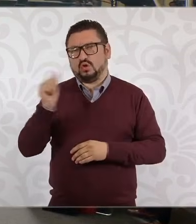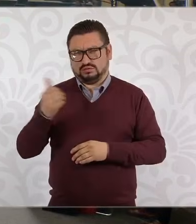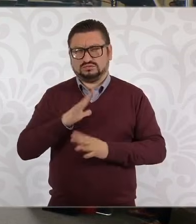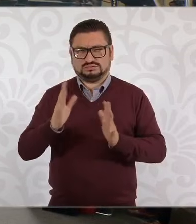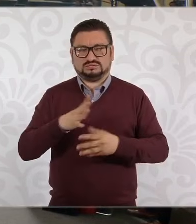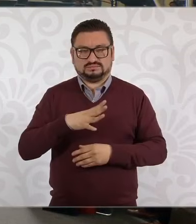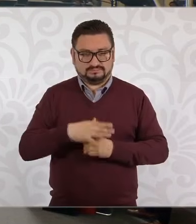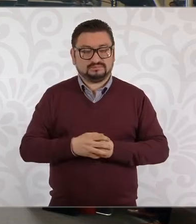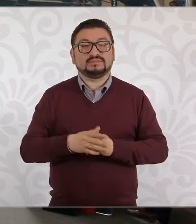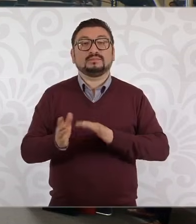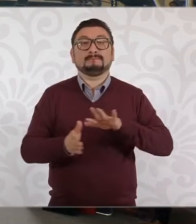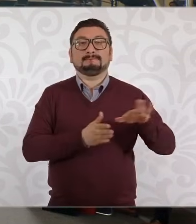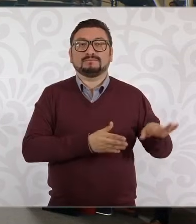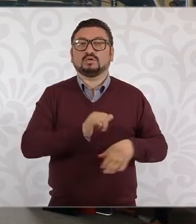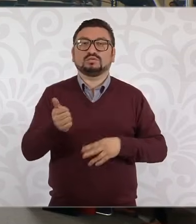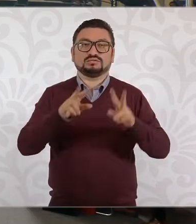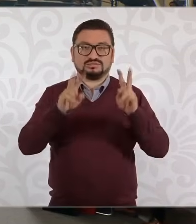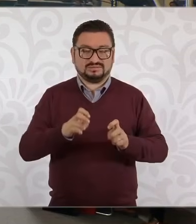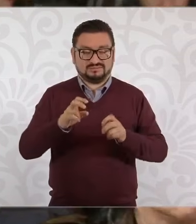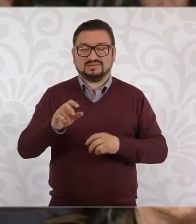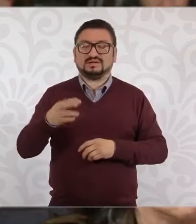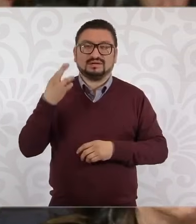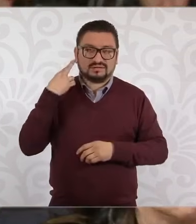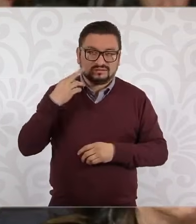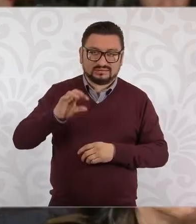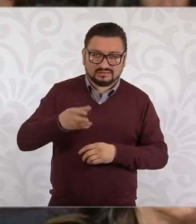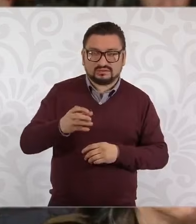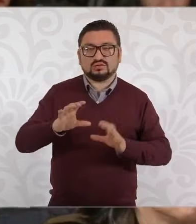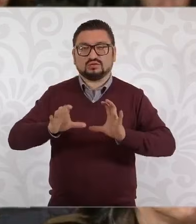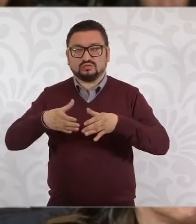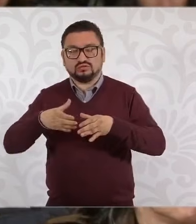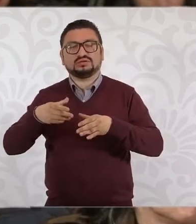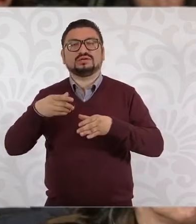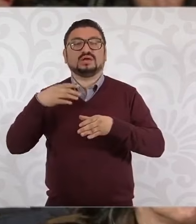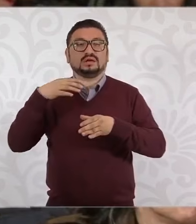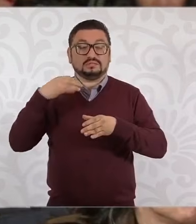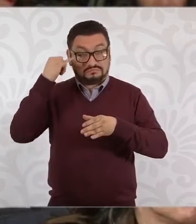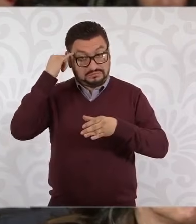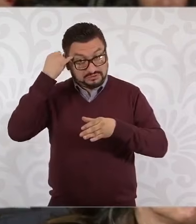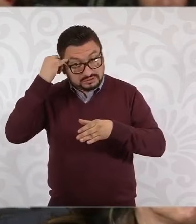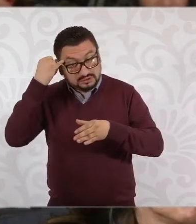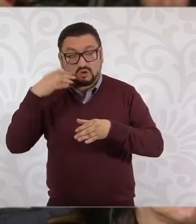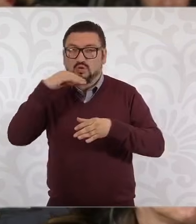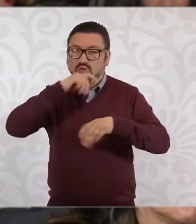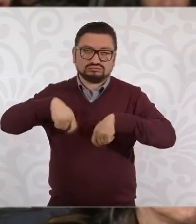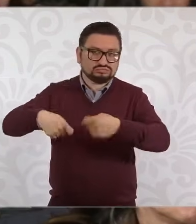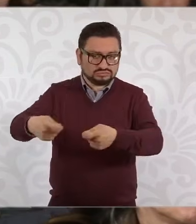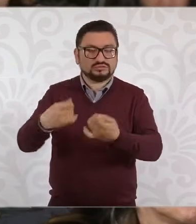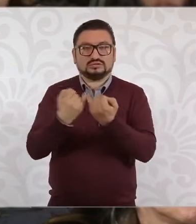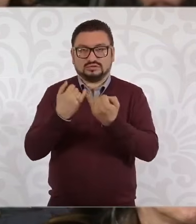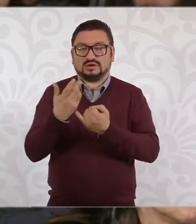Con respecto a la situación de las radios comunitarias indígenas y afromexicanas en el país, el año pasado se aprobó la Ley